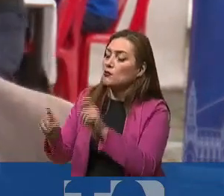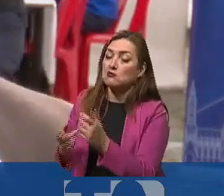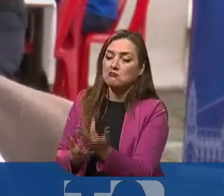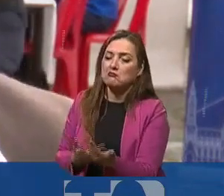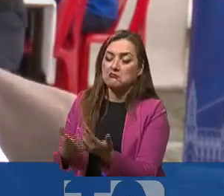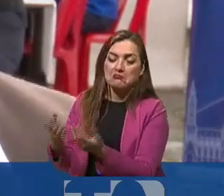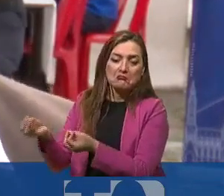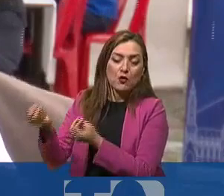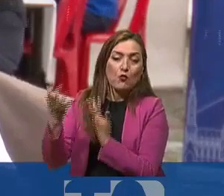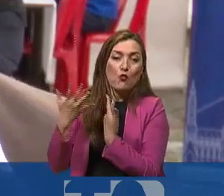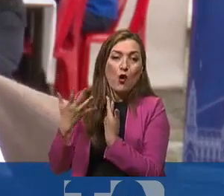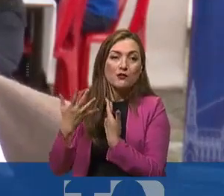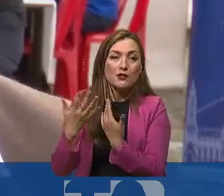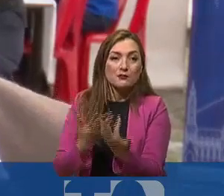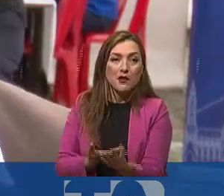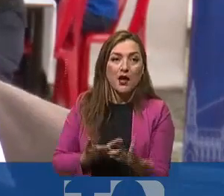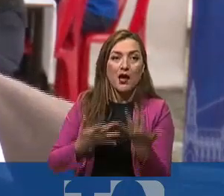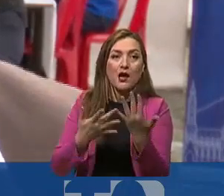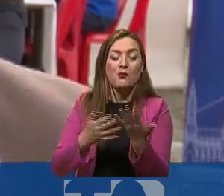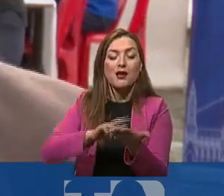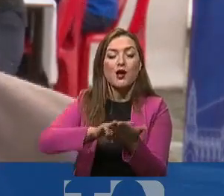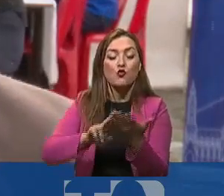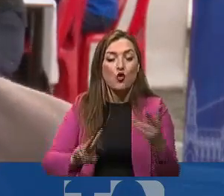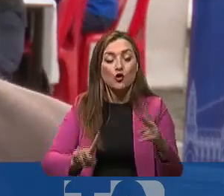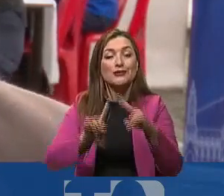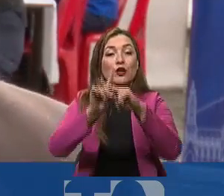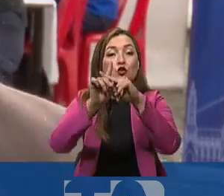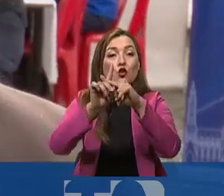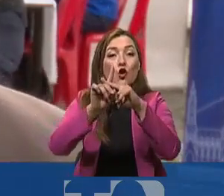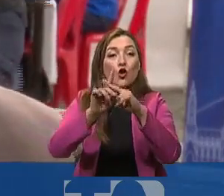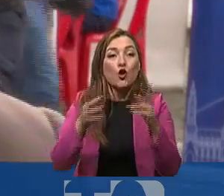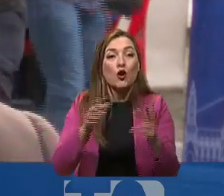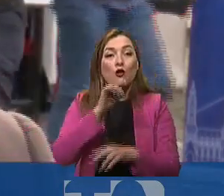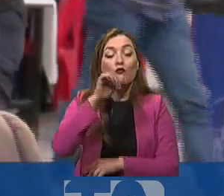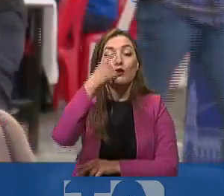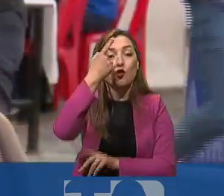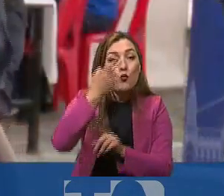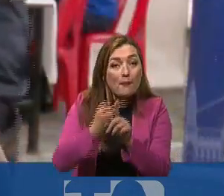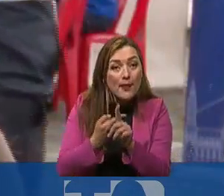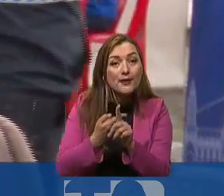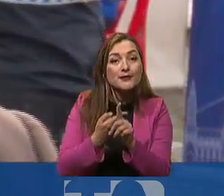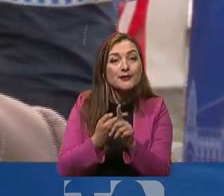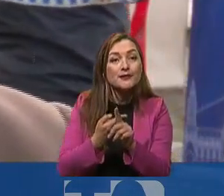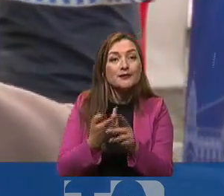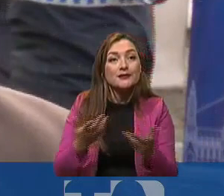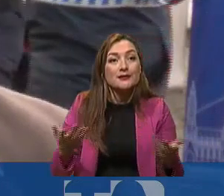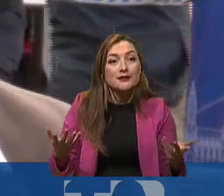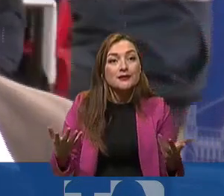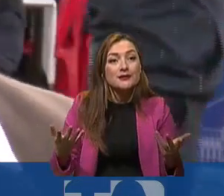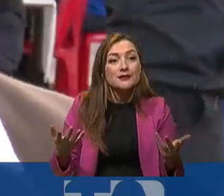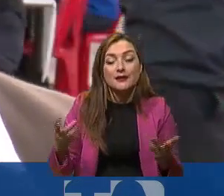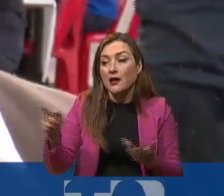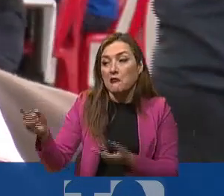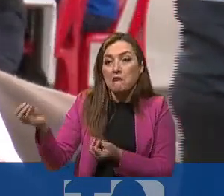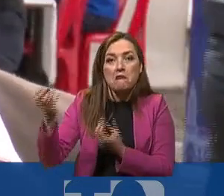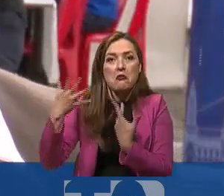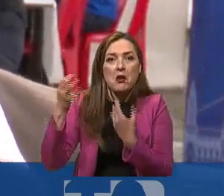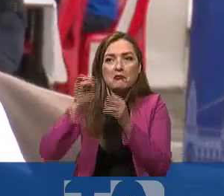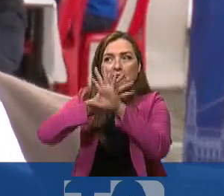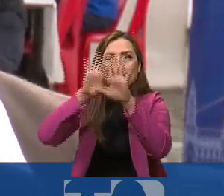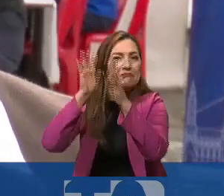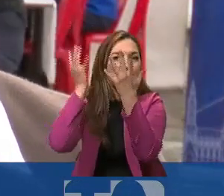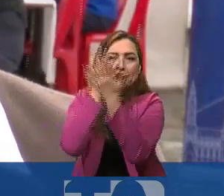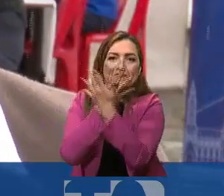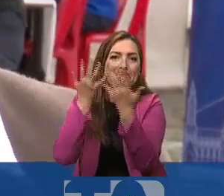rodando. Seguimos esperando la sesión extraordinaria, casi ya nos estamos yendo, nos falta un mes y no tenemos la claridad y